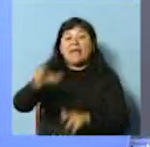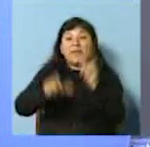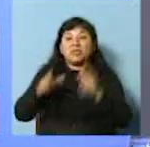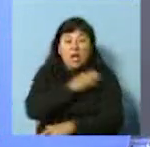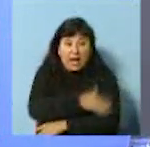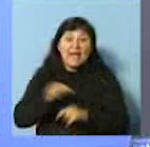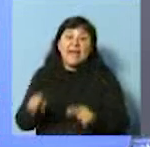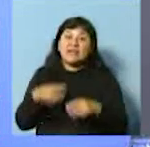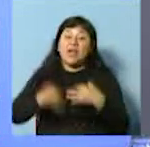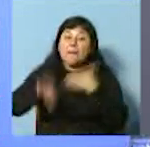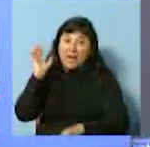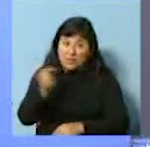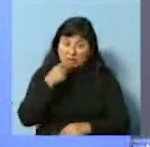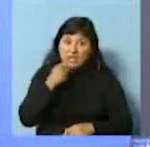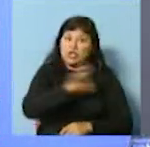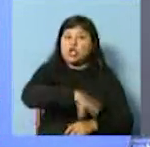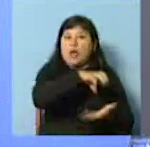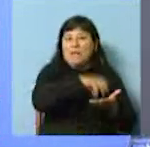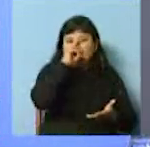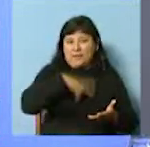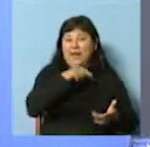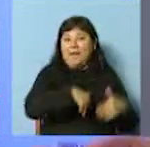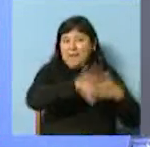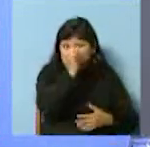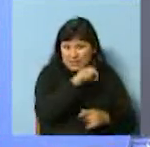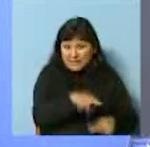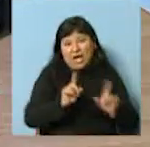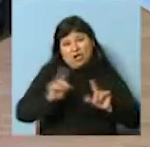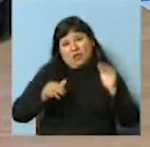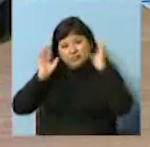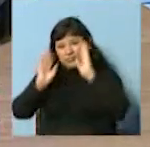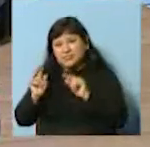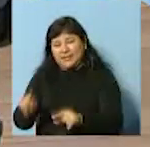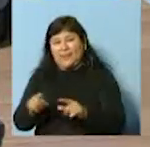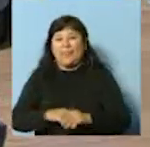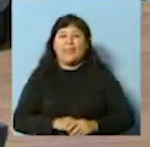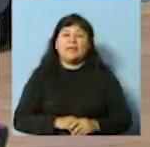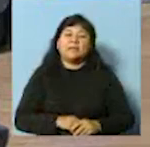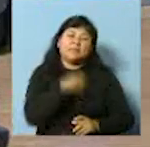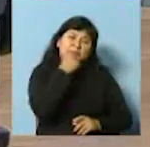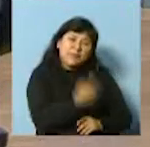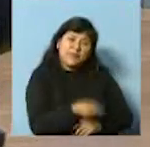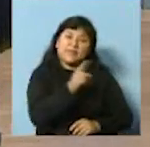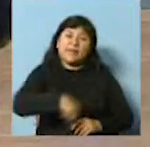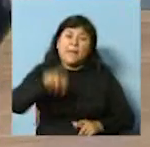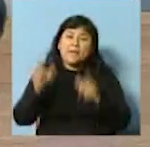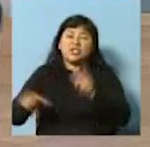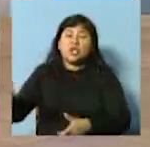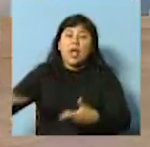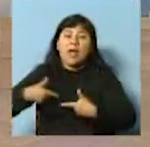que los negocios de los grandes empresarios alejandro vilca uno de los grandes reclamos de la gente cada vez que